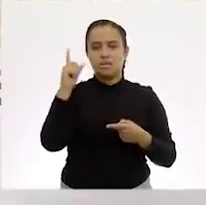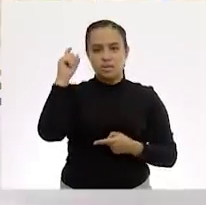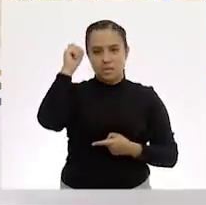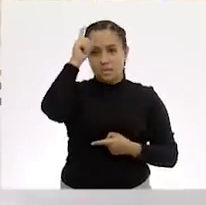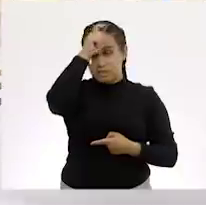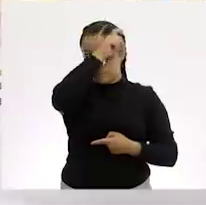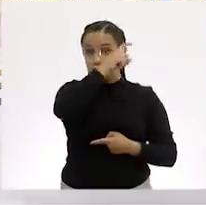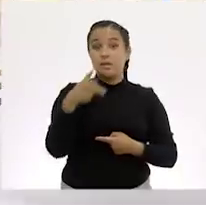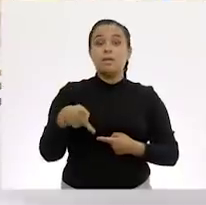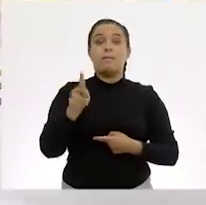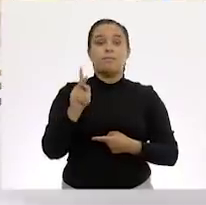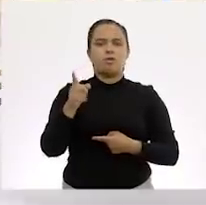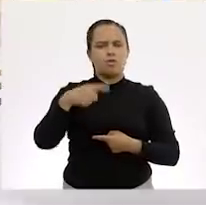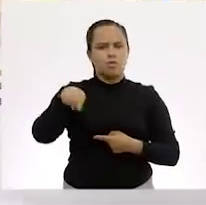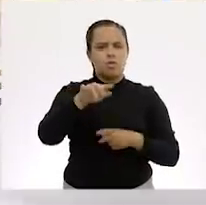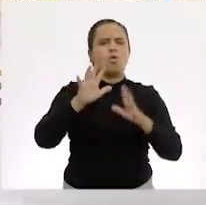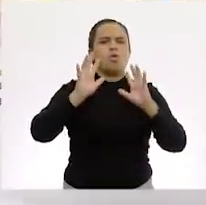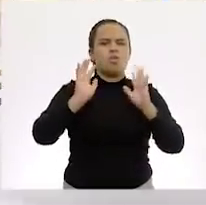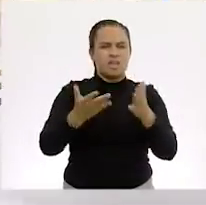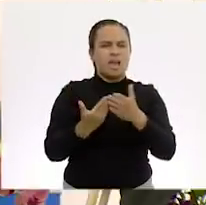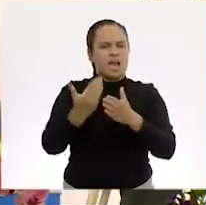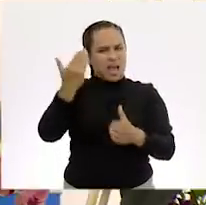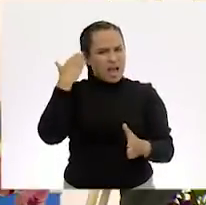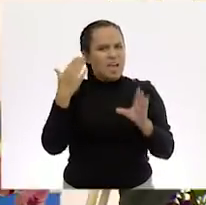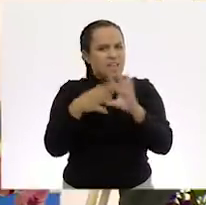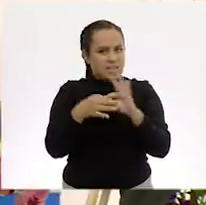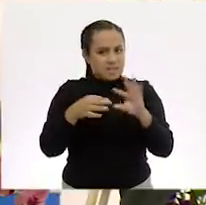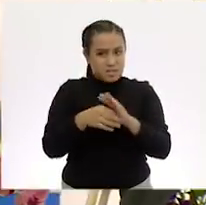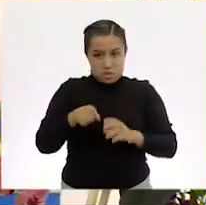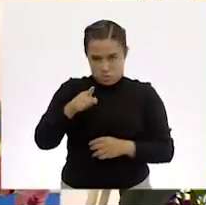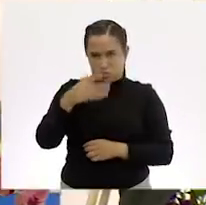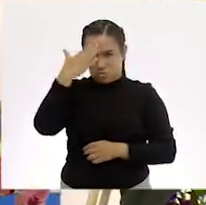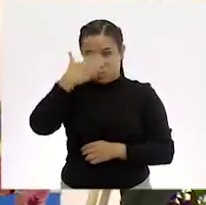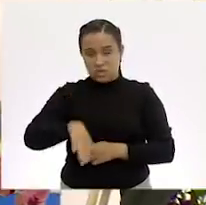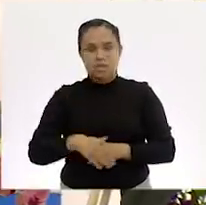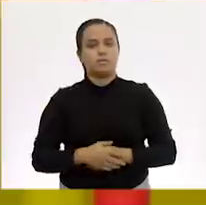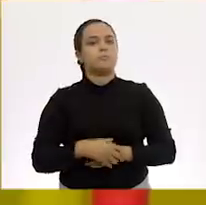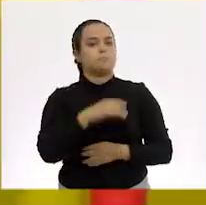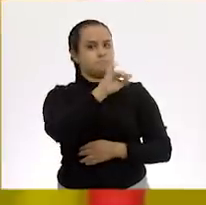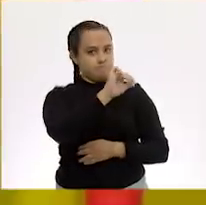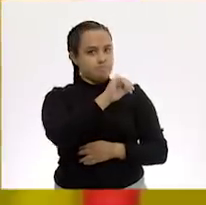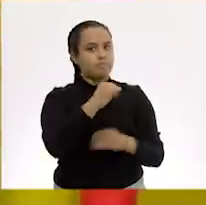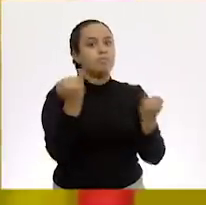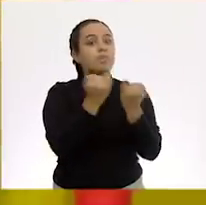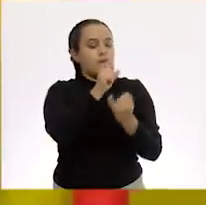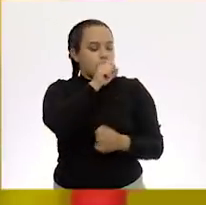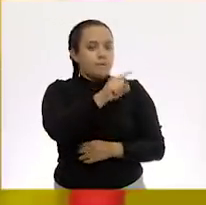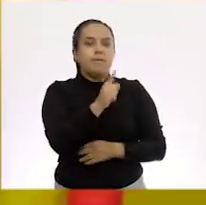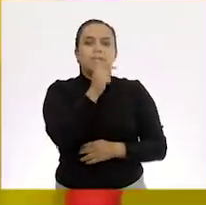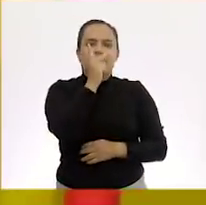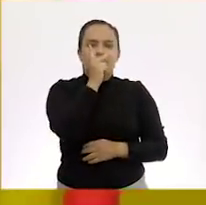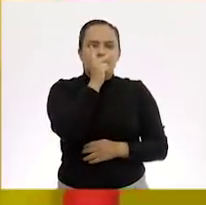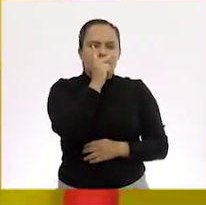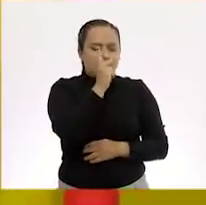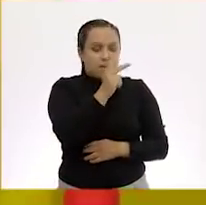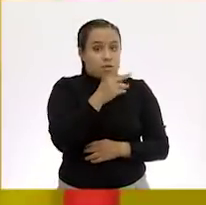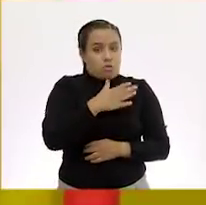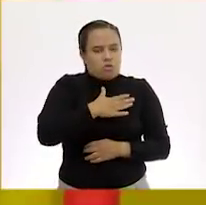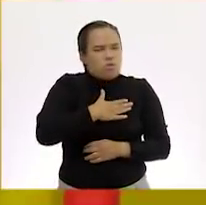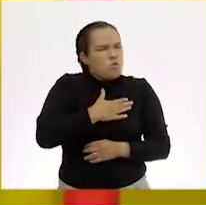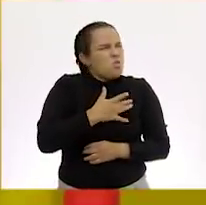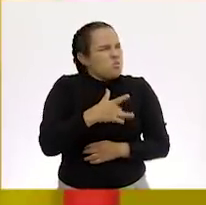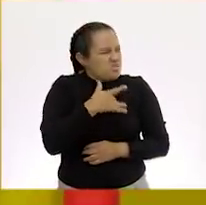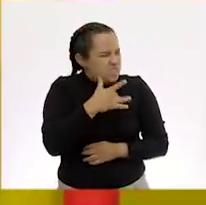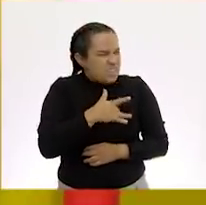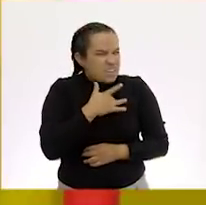complicada, pero creo que ya la hemos estado escuchando. ¿Tú la has escuchado, Ruth? Sí, también es una palabra que me parece